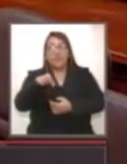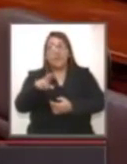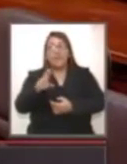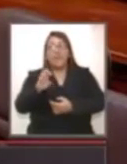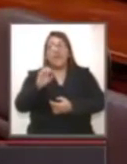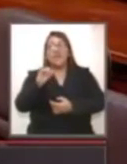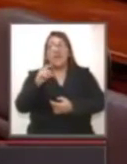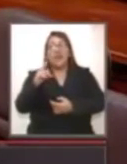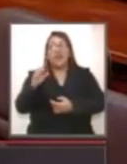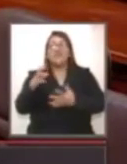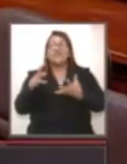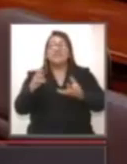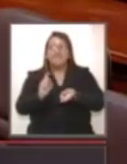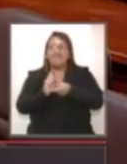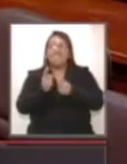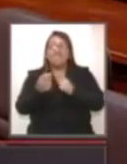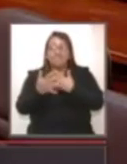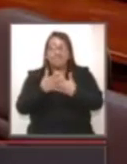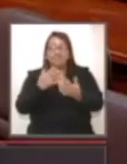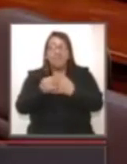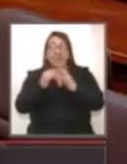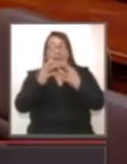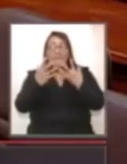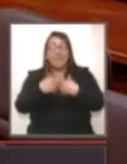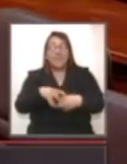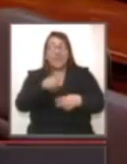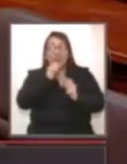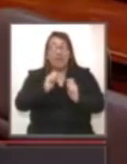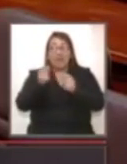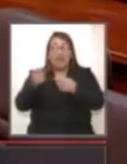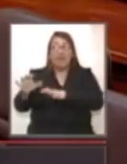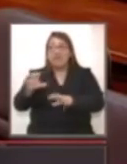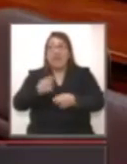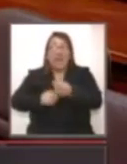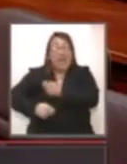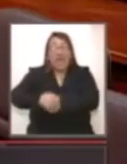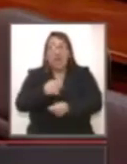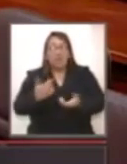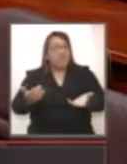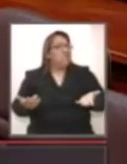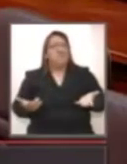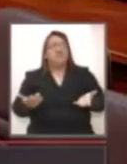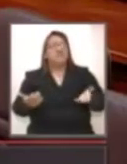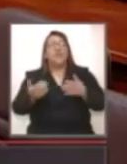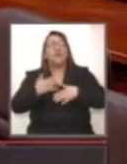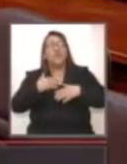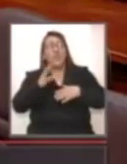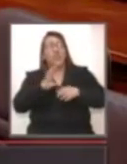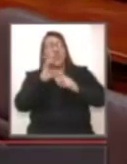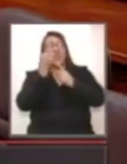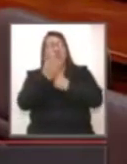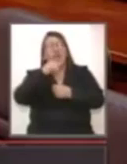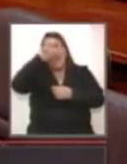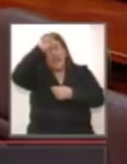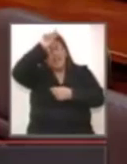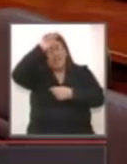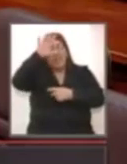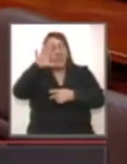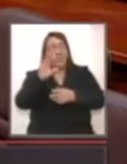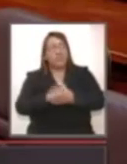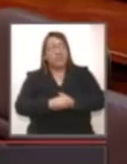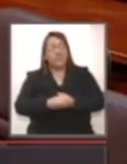preincas. Esto se quiere derivar a manos privadas, es decir, que quieren hacer negocio con el patrimonio cultural del